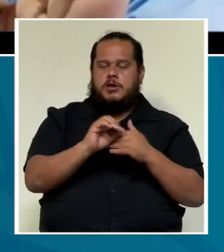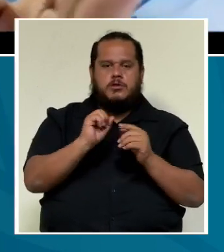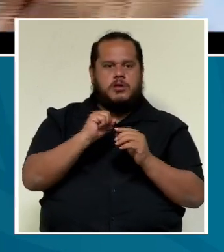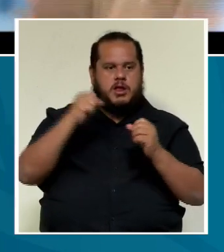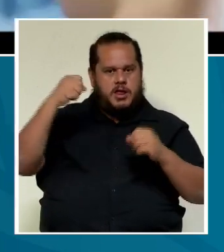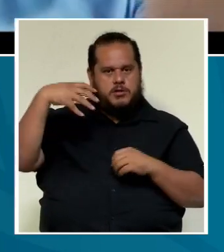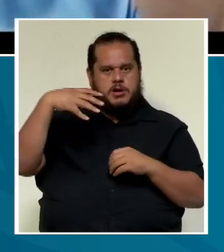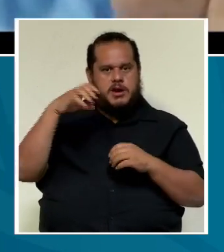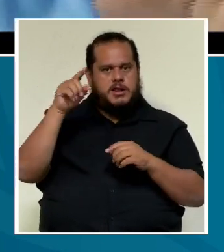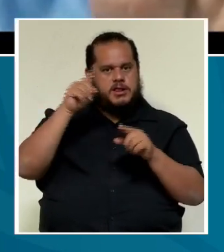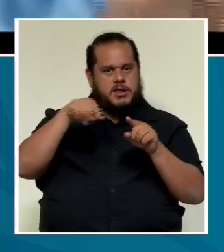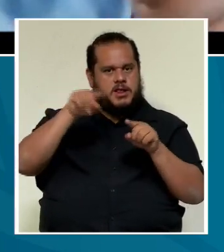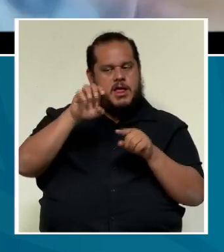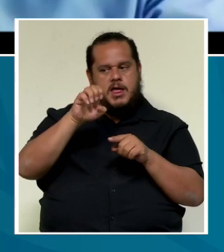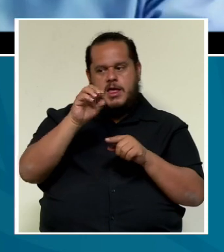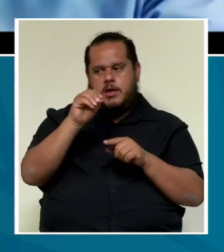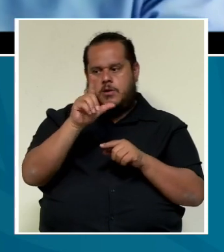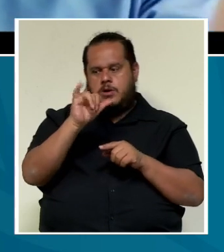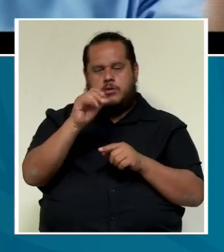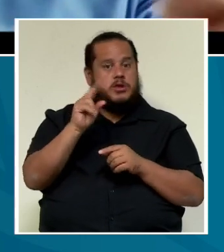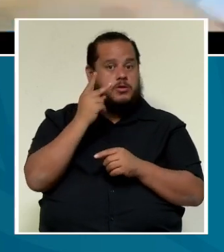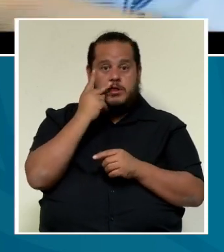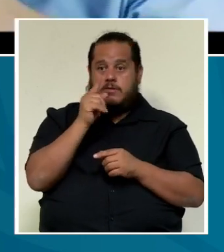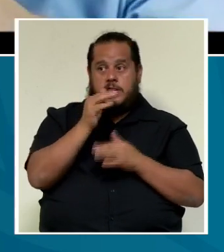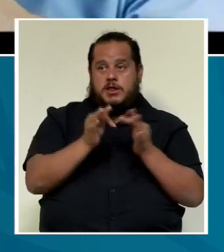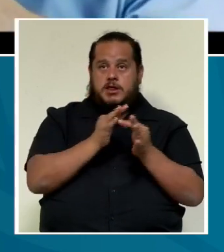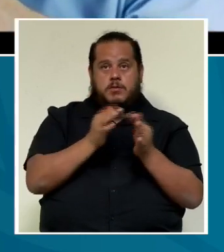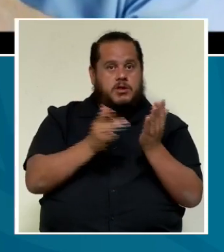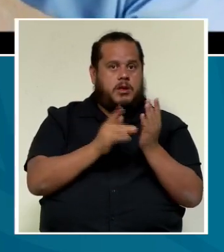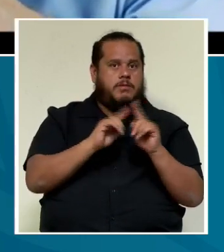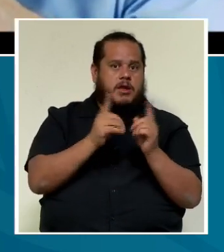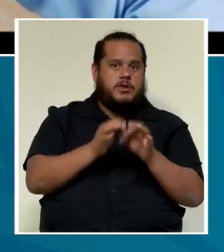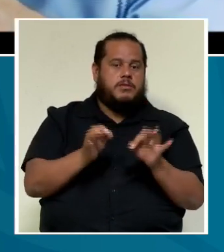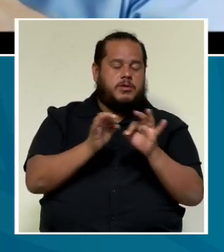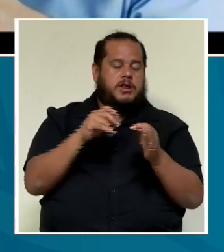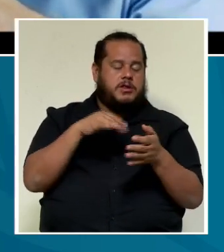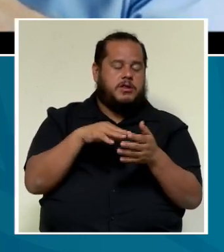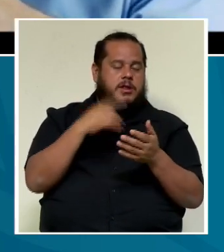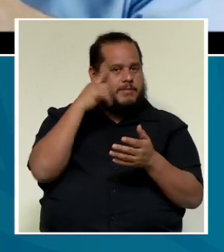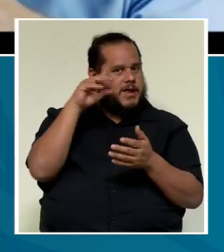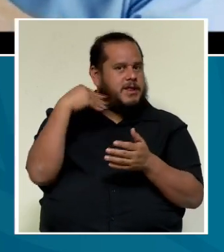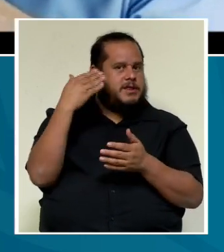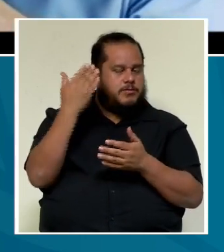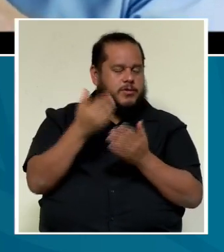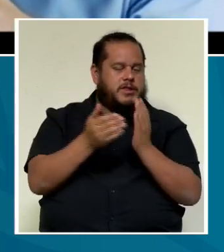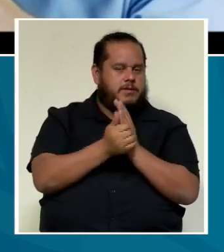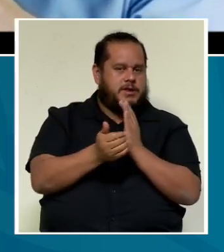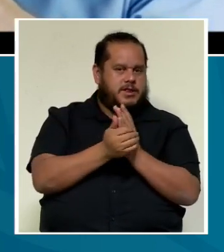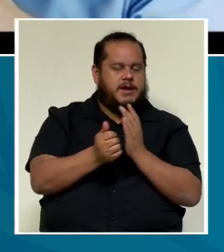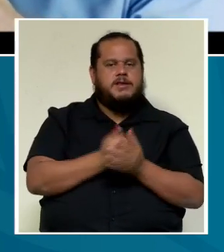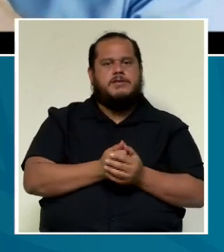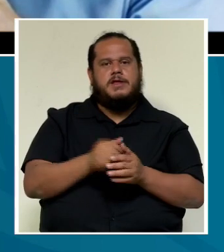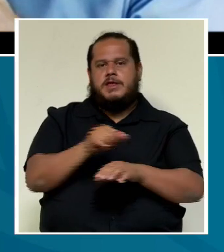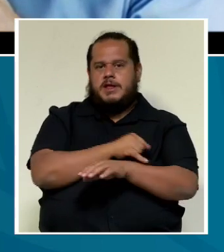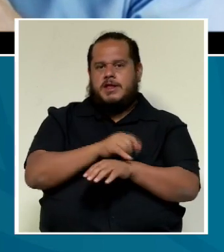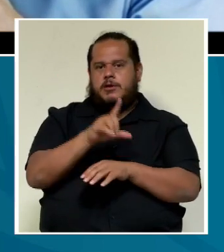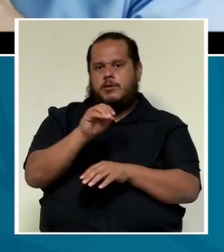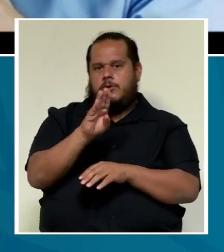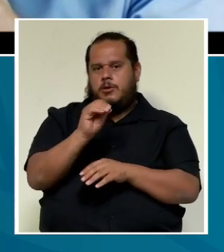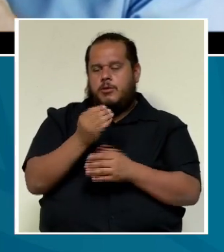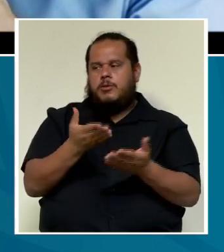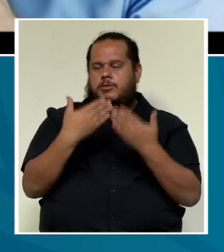eólicos y no se ven este tipo de tecnologías. Sin embargo, es importante estudiarlos para después habilitarlos más adelante. Ingeniero Lobo,